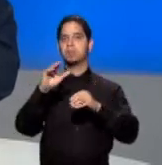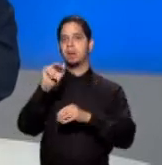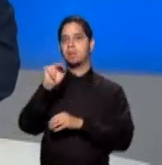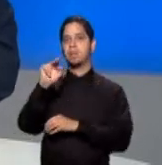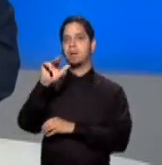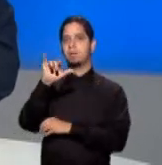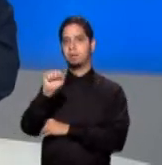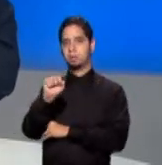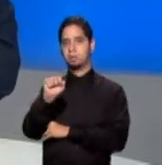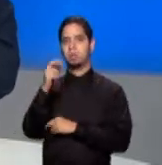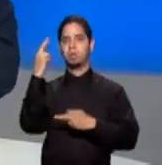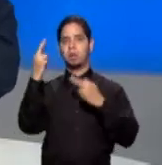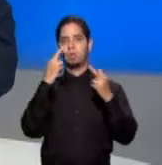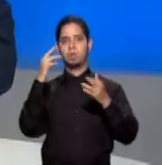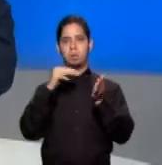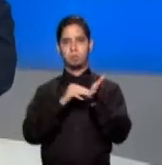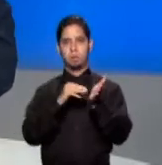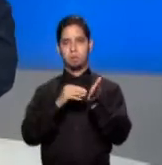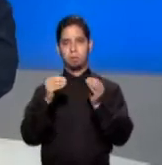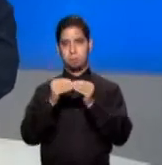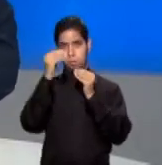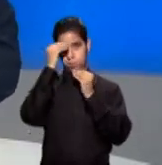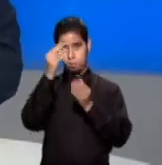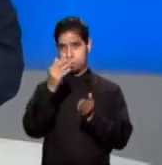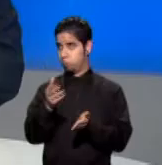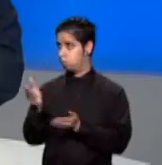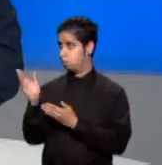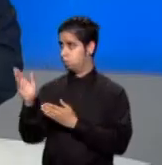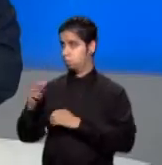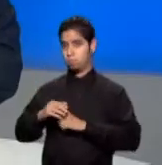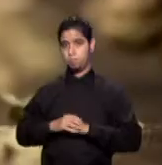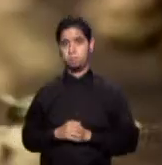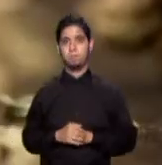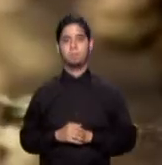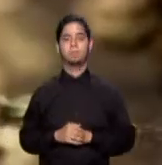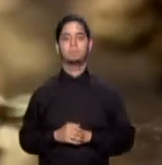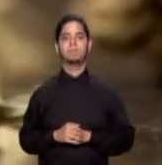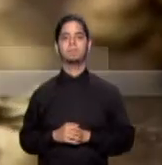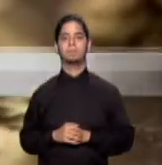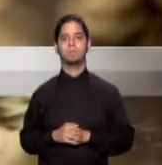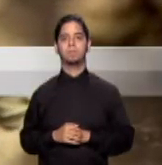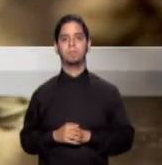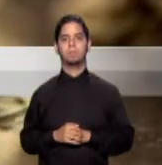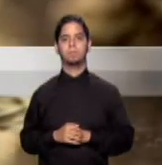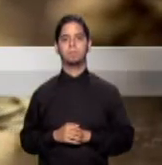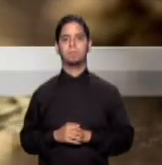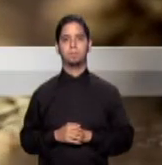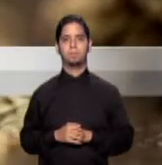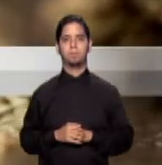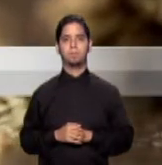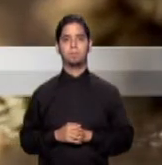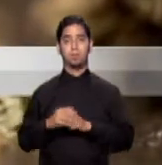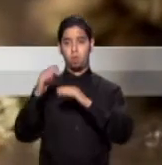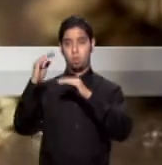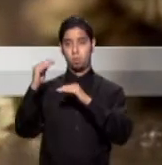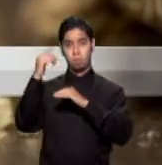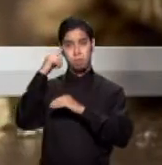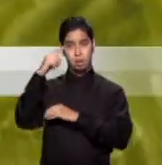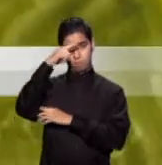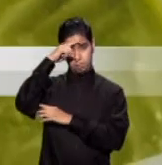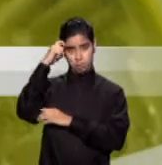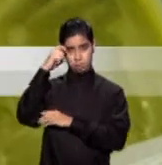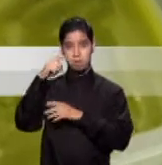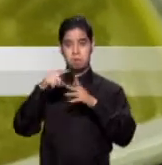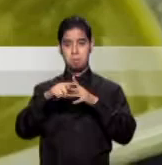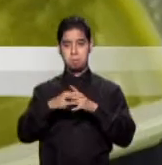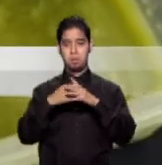propósitos médicos. Mayra Acevedo tiene más detalles. Se espera que para verano de este año inicie